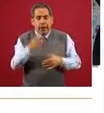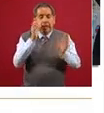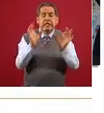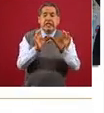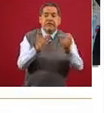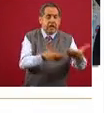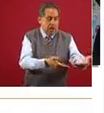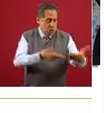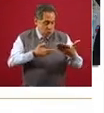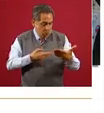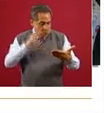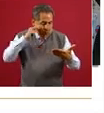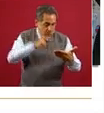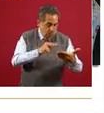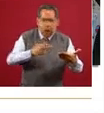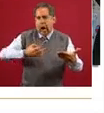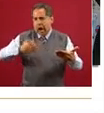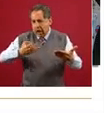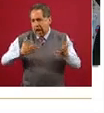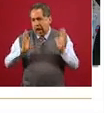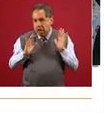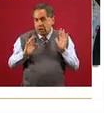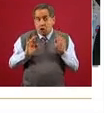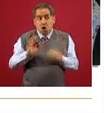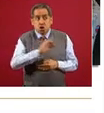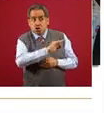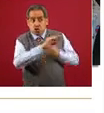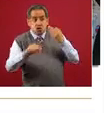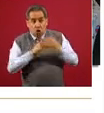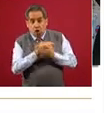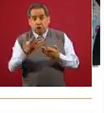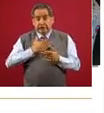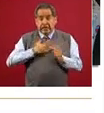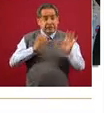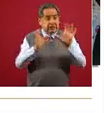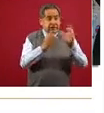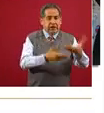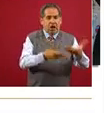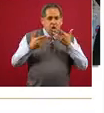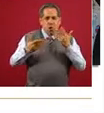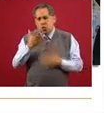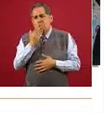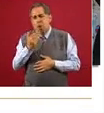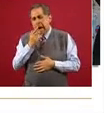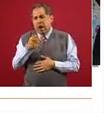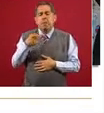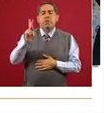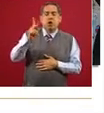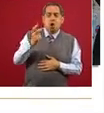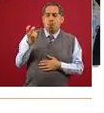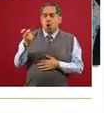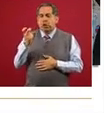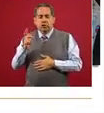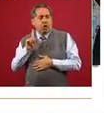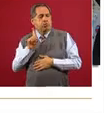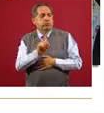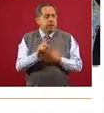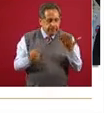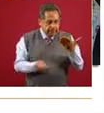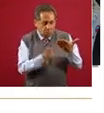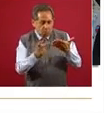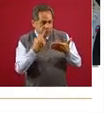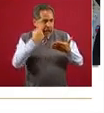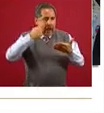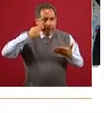no necesariamente todas las familias cuentan con un diagnóstico médico, pero para eso es el cuestionario, para